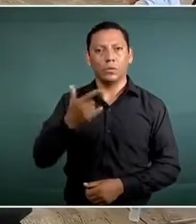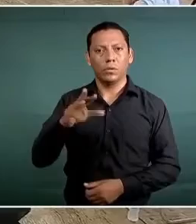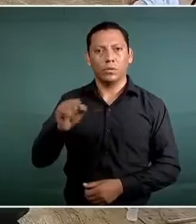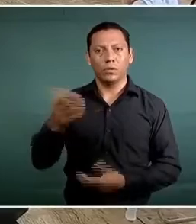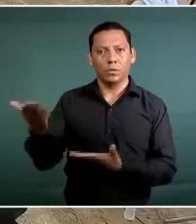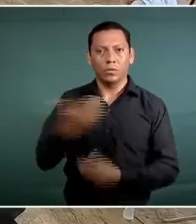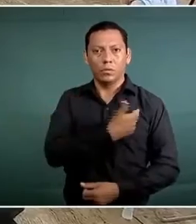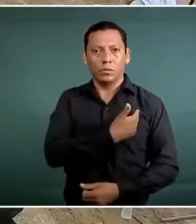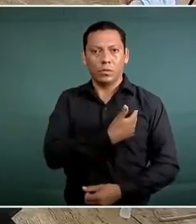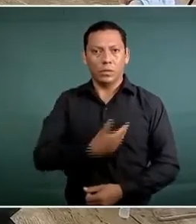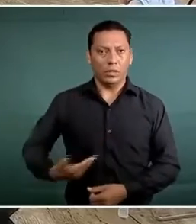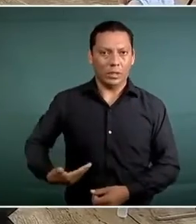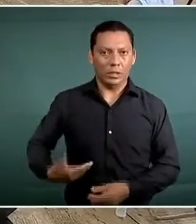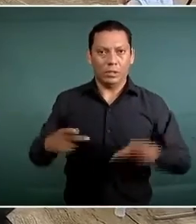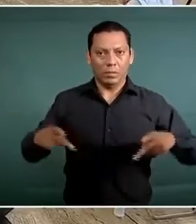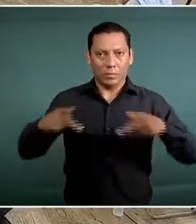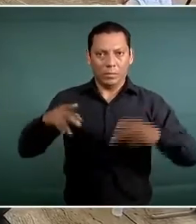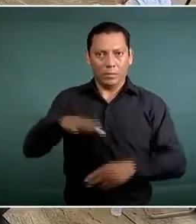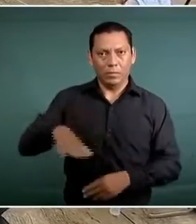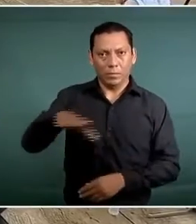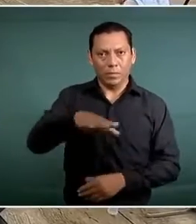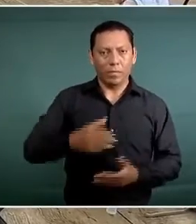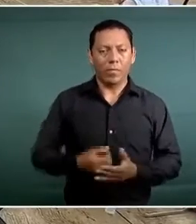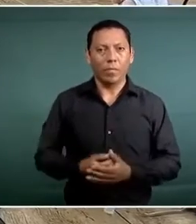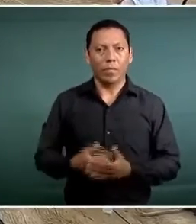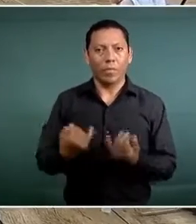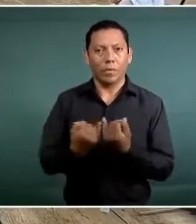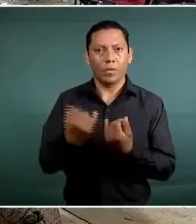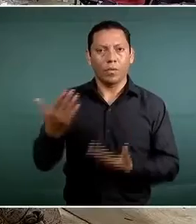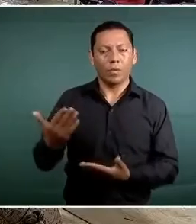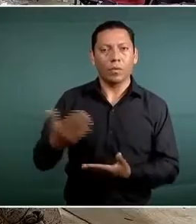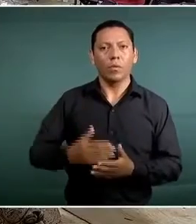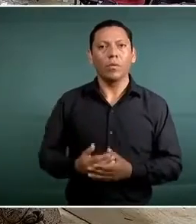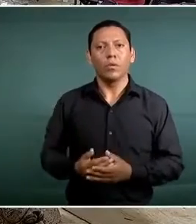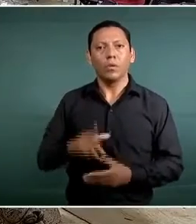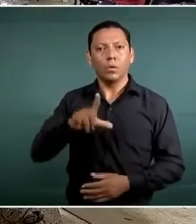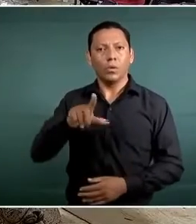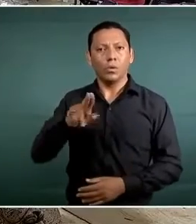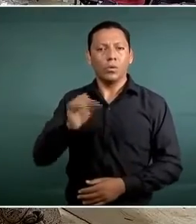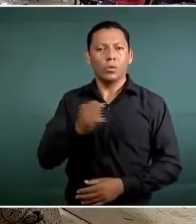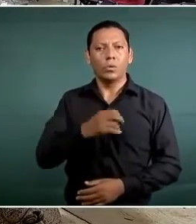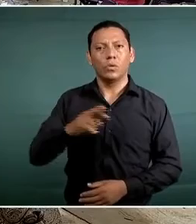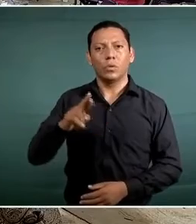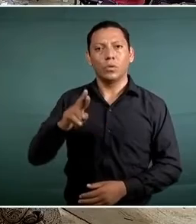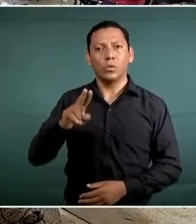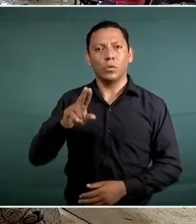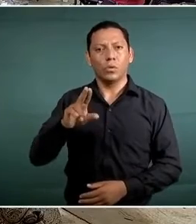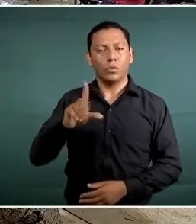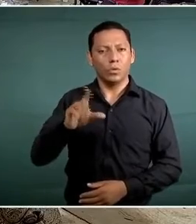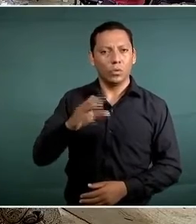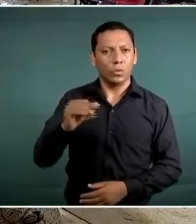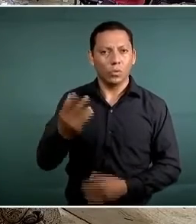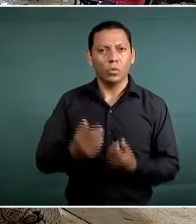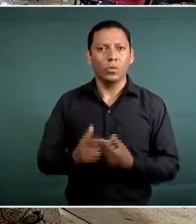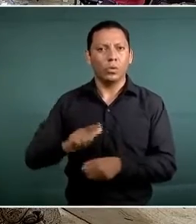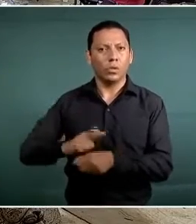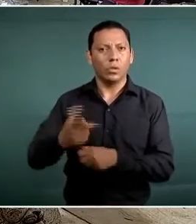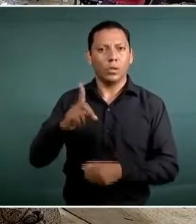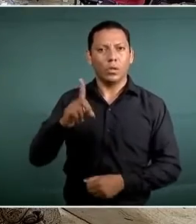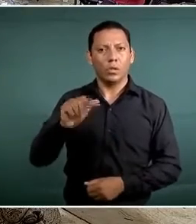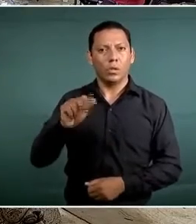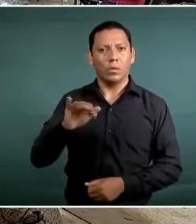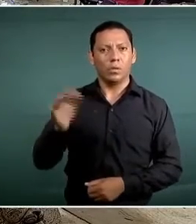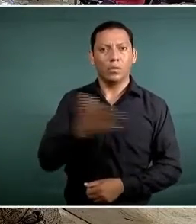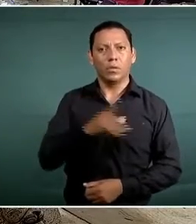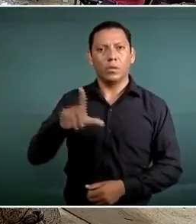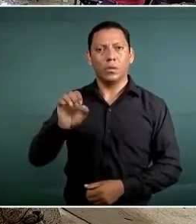presidente municipal, al general de brigada diplomado Estado Mayor Luis Rodríguez Bucio, al licenciado David